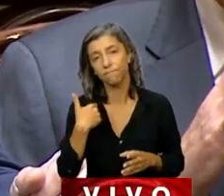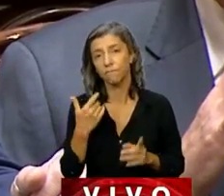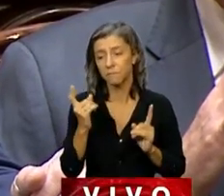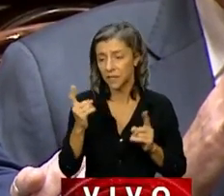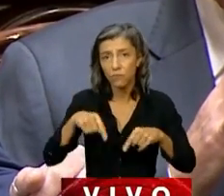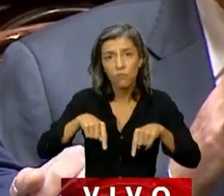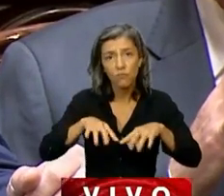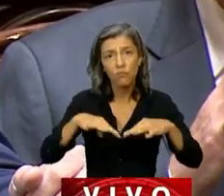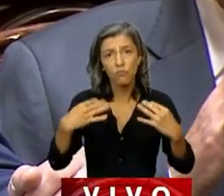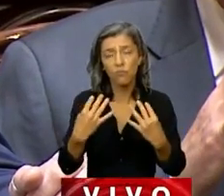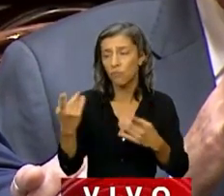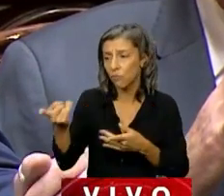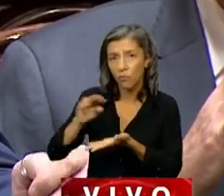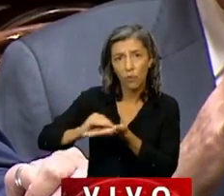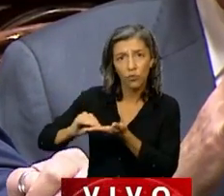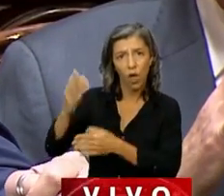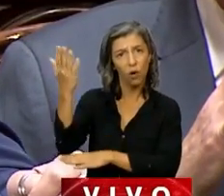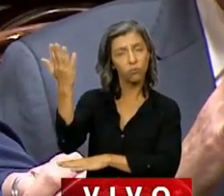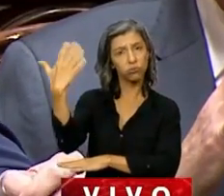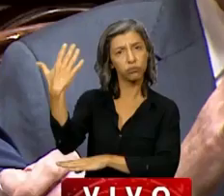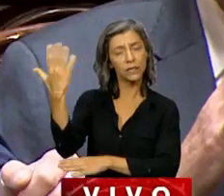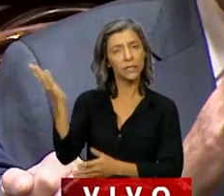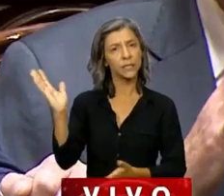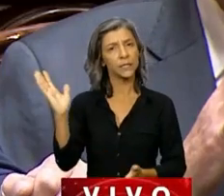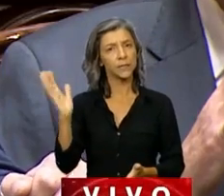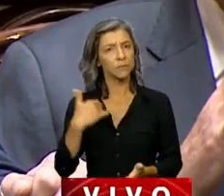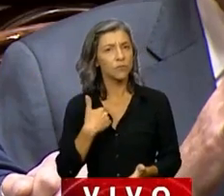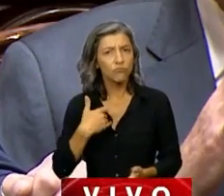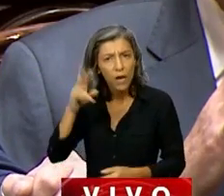que tengo un enorme respeto y la máxima cordialidad.